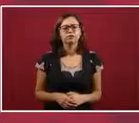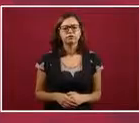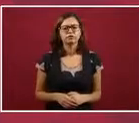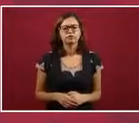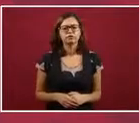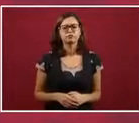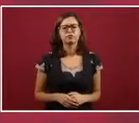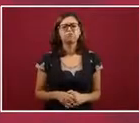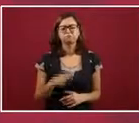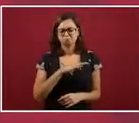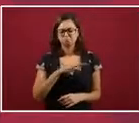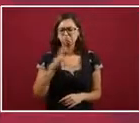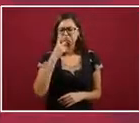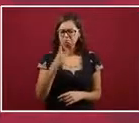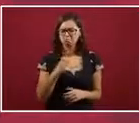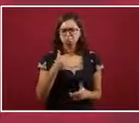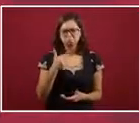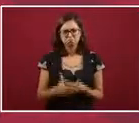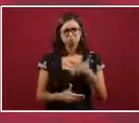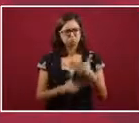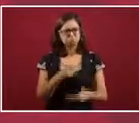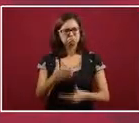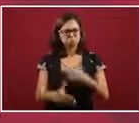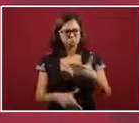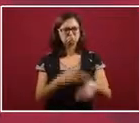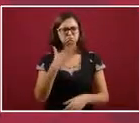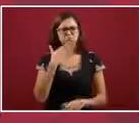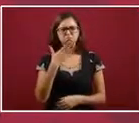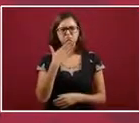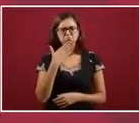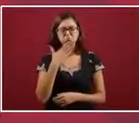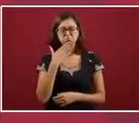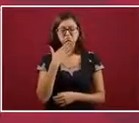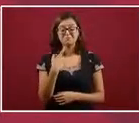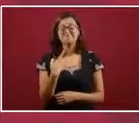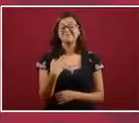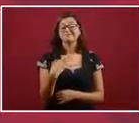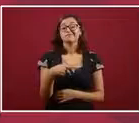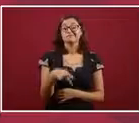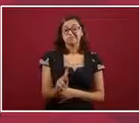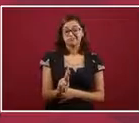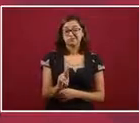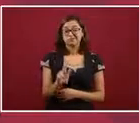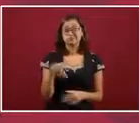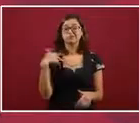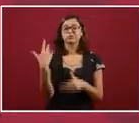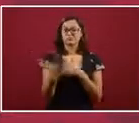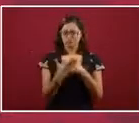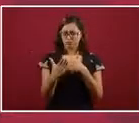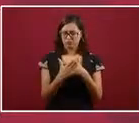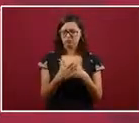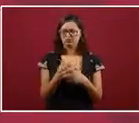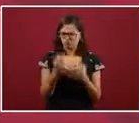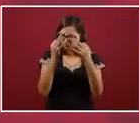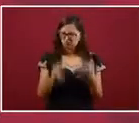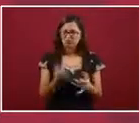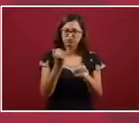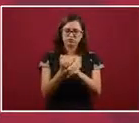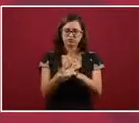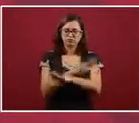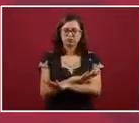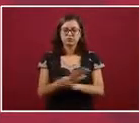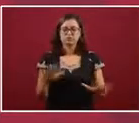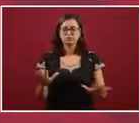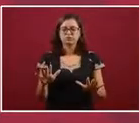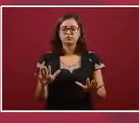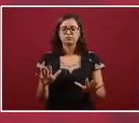les puedo decir que vamos bien, pero ya pronto vamos a informar y se va a